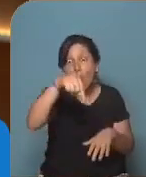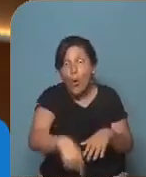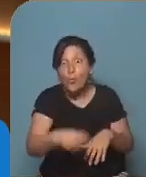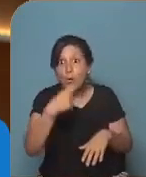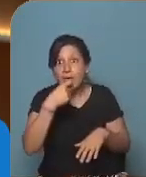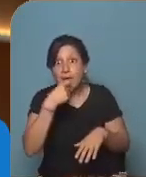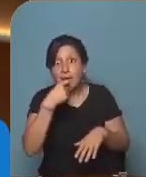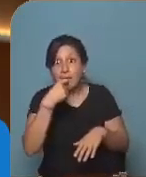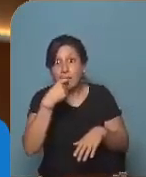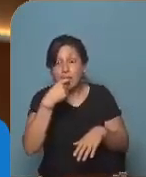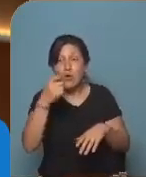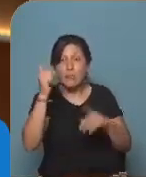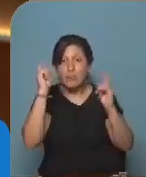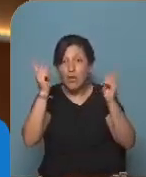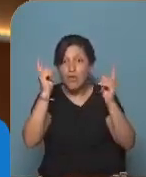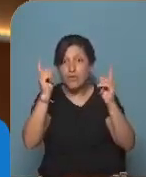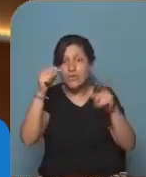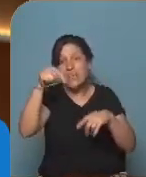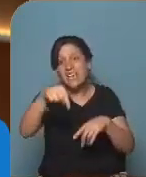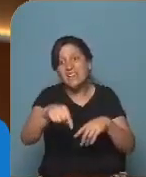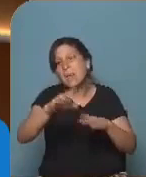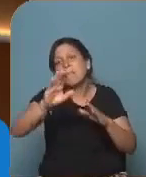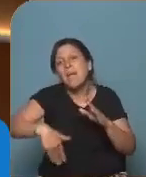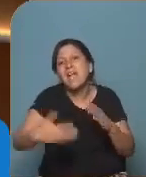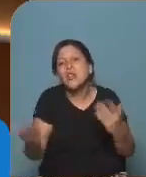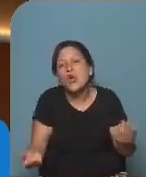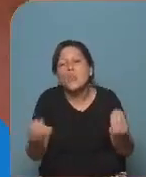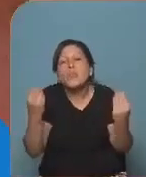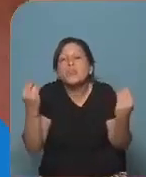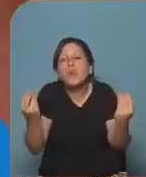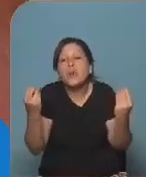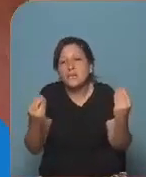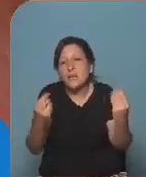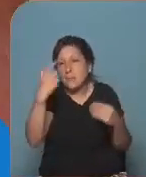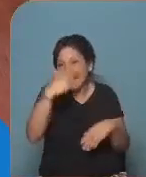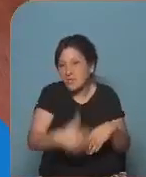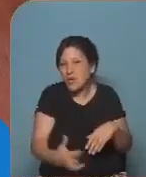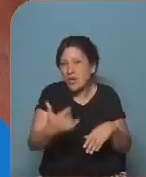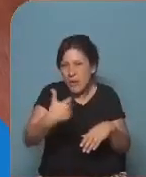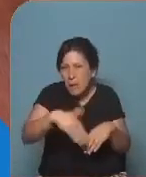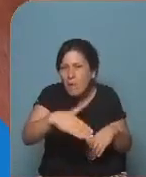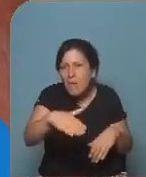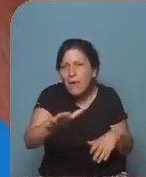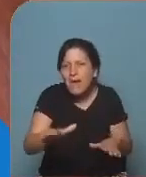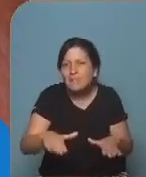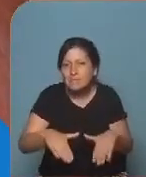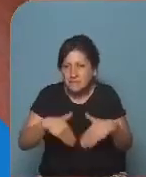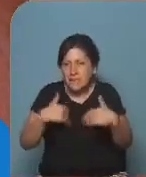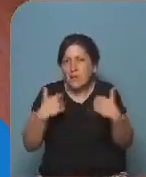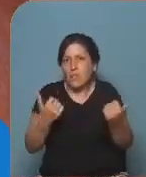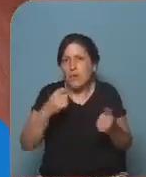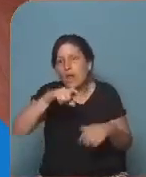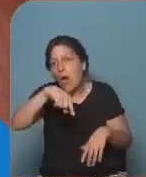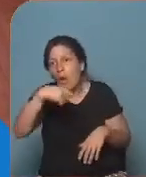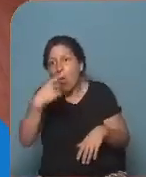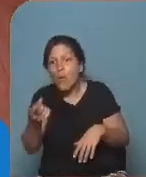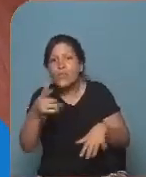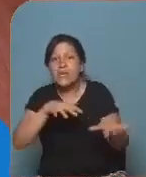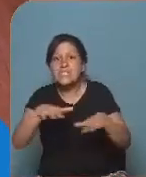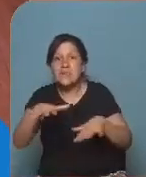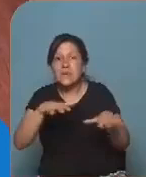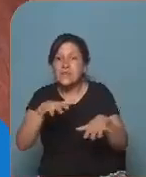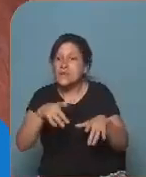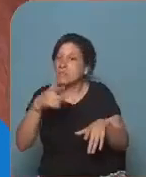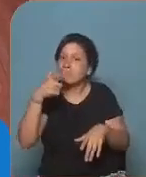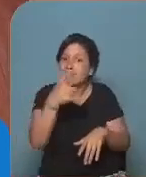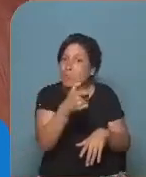delito en el cuadro, es un delito menor. ¿Por qué? Porque esta persona, bueno, se va a recuperar de acá a un tiempo. Pero otro muy distinto es en el caso de una persona que mata.